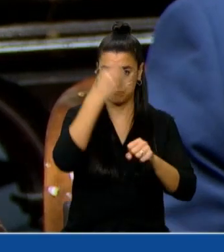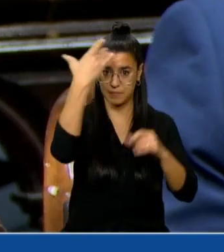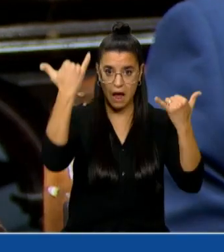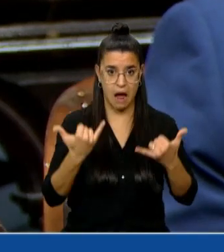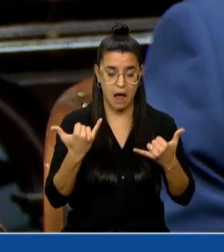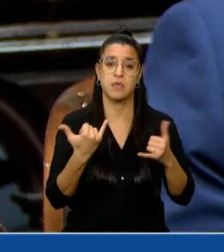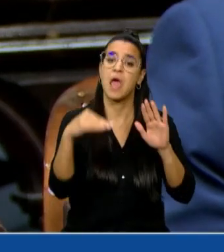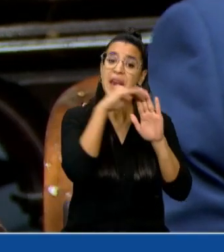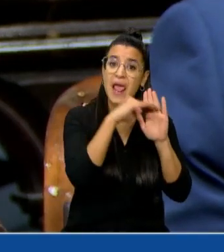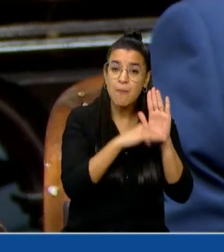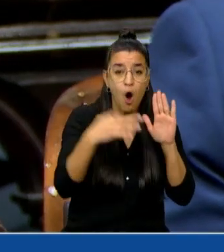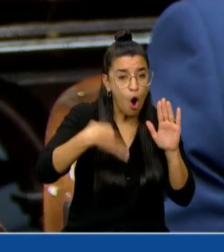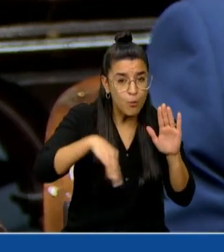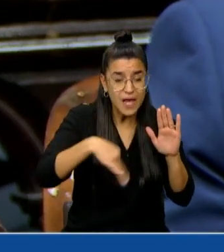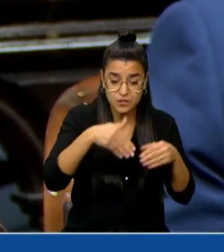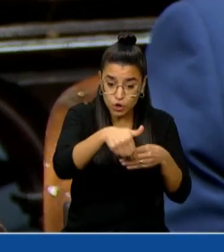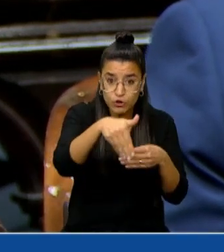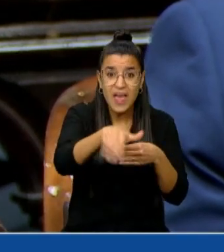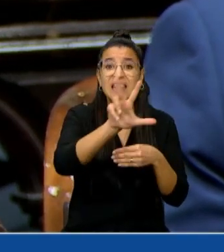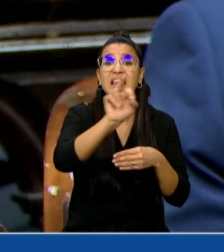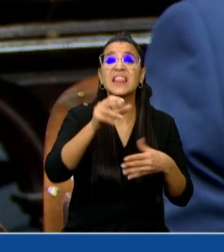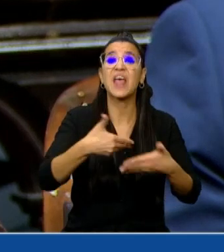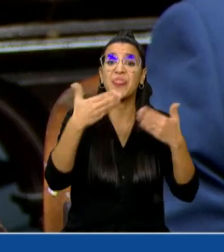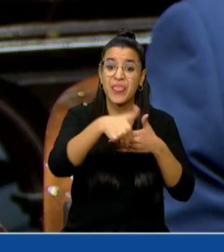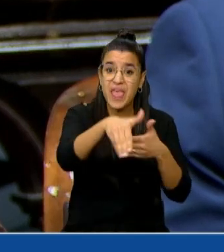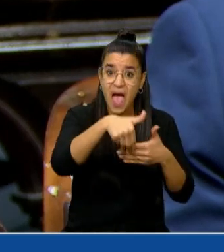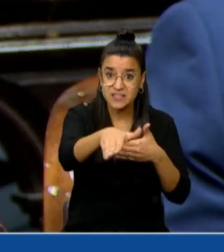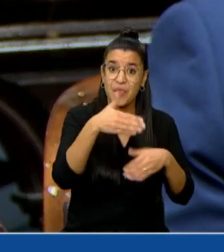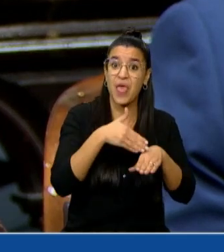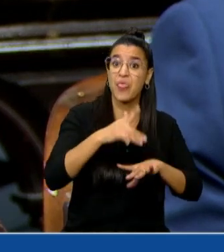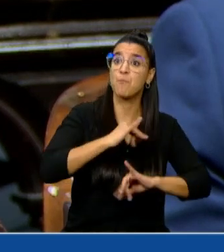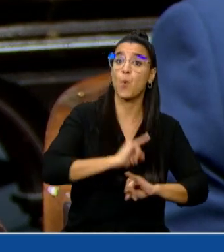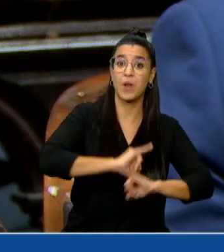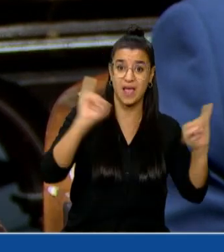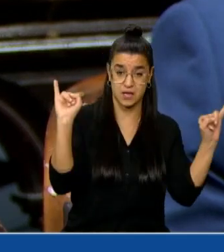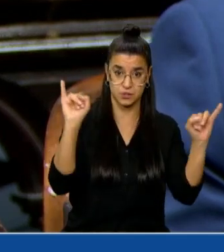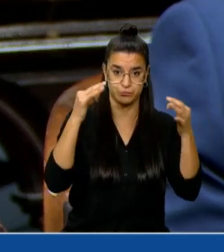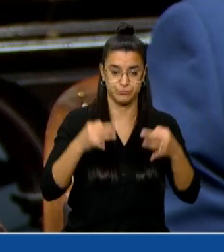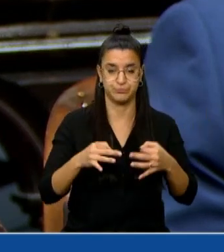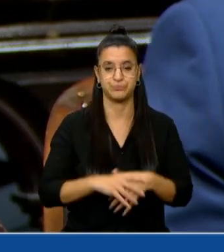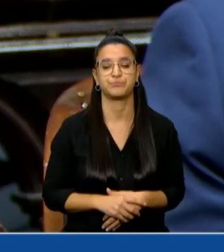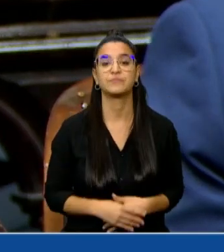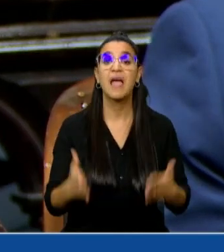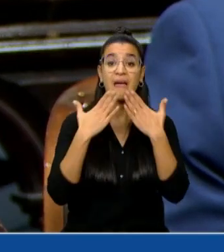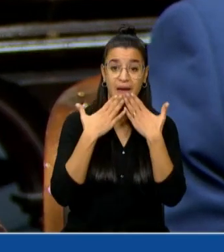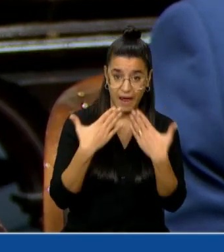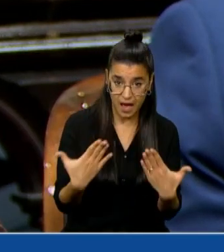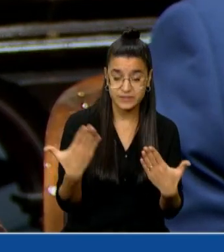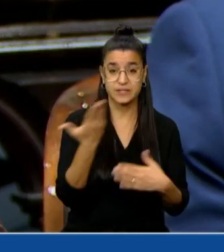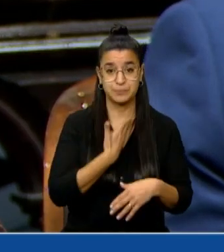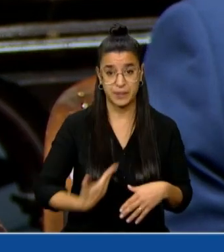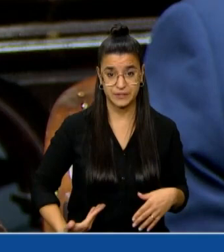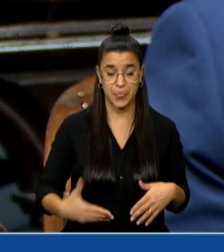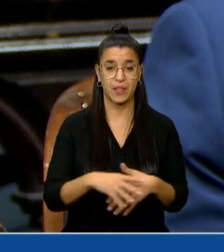obligación de reglamentarla dentro de los 30 días corridos desde su publicación y de forma. Gracias, señora